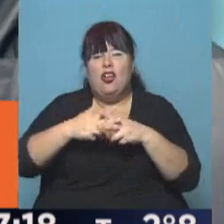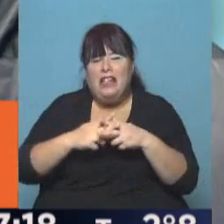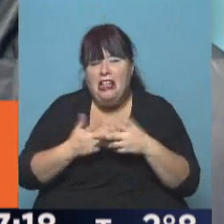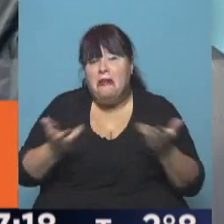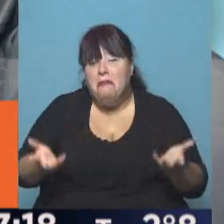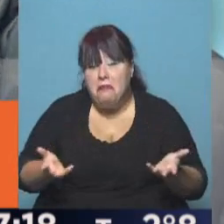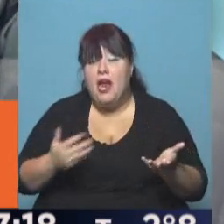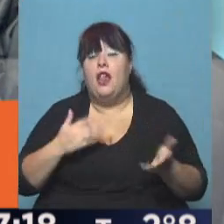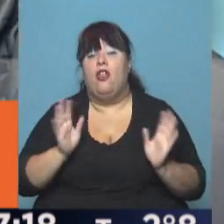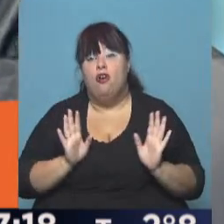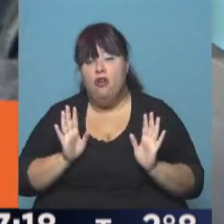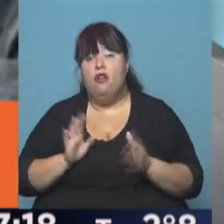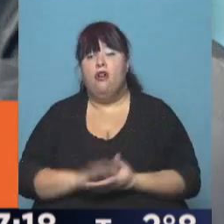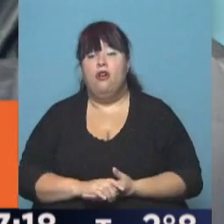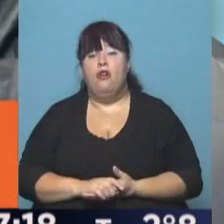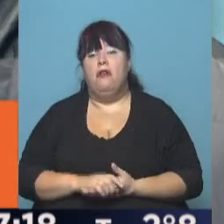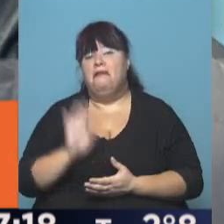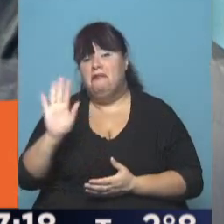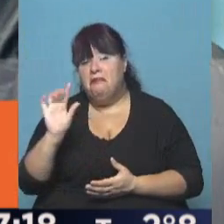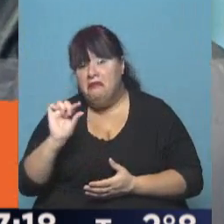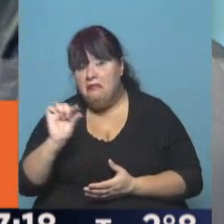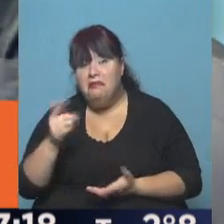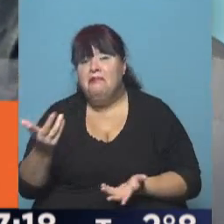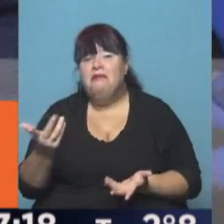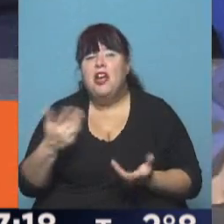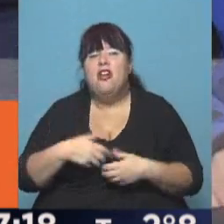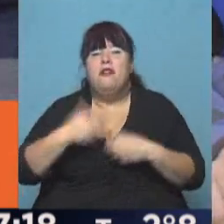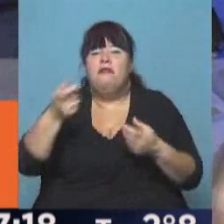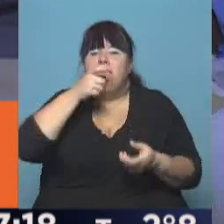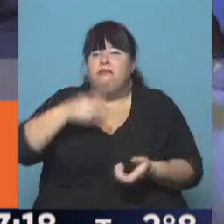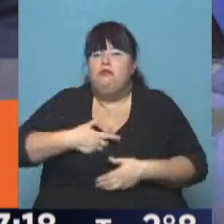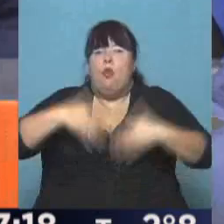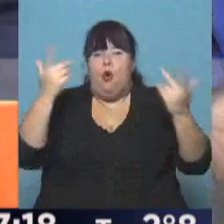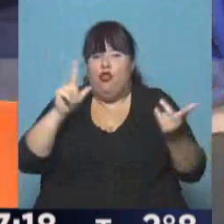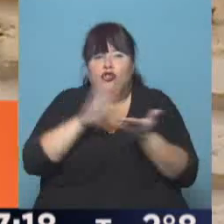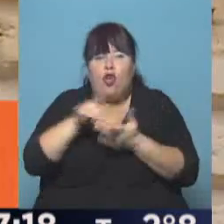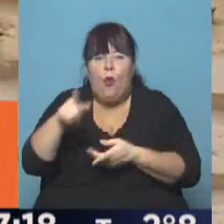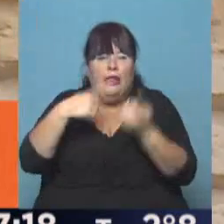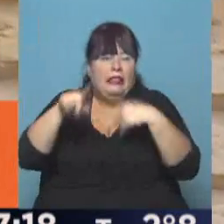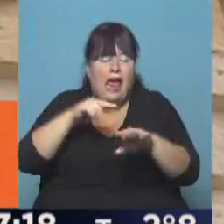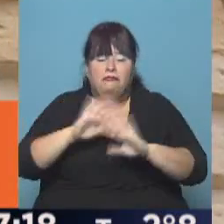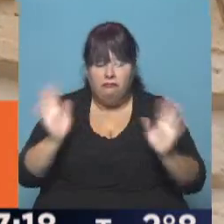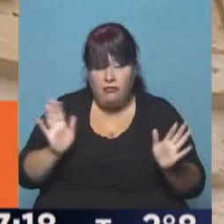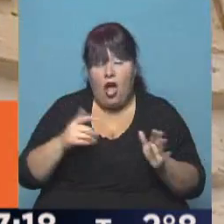pero bueno, digamos, estuvo un par de días y no tuvimos demasiadas respuestas, digamos, sobre esa gestión. Así que